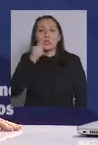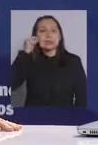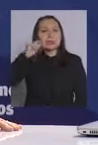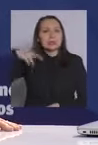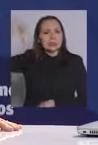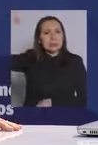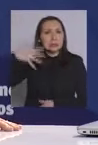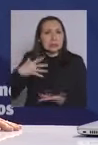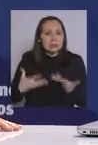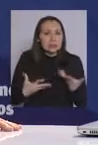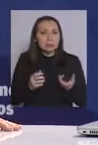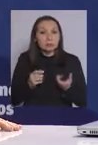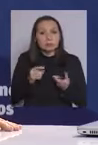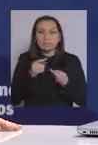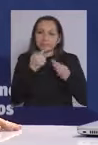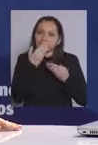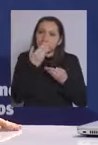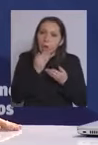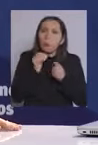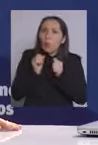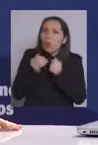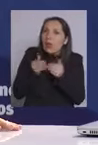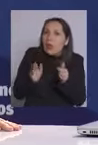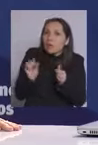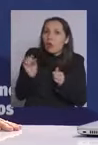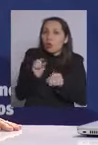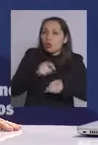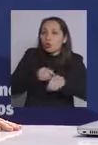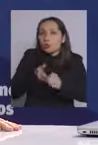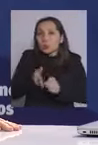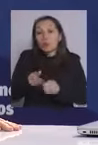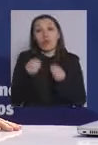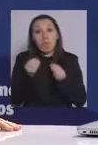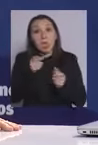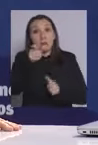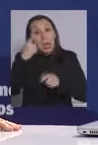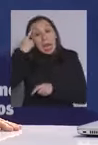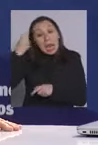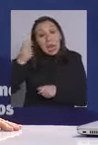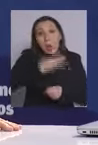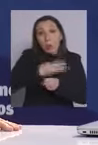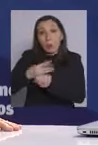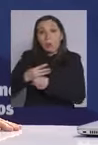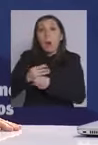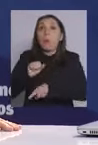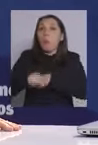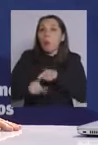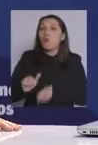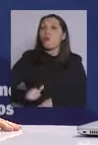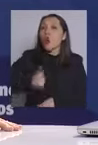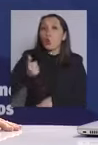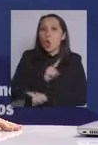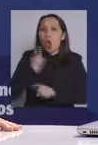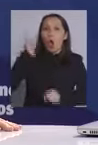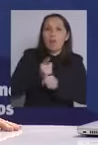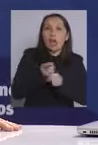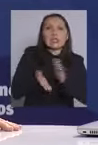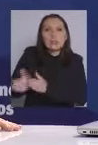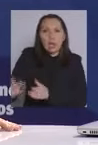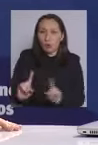medida que creo, sinceramente, que será bien recibida por los adultos mayores. Es una medida voluntaria,